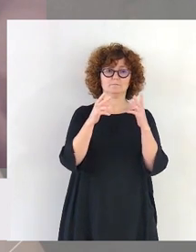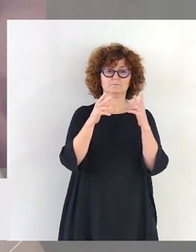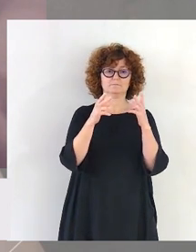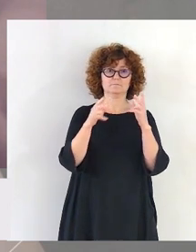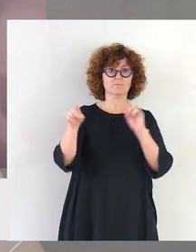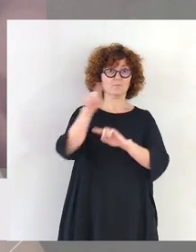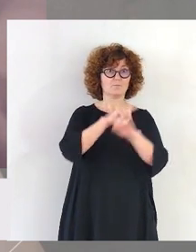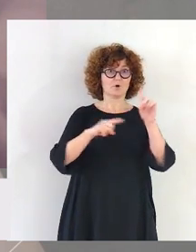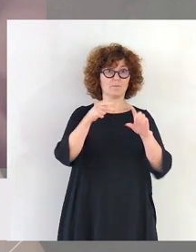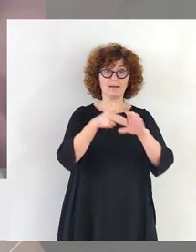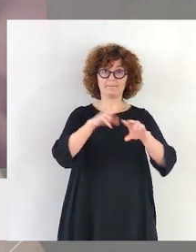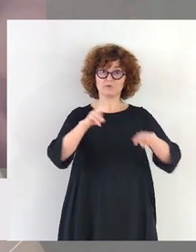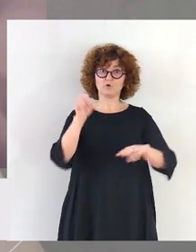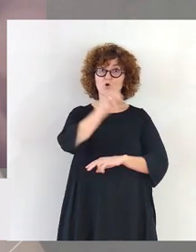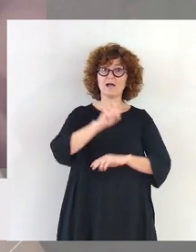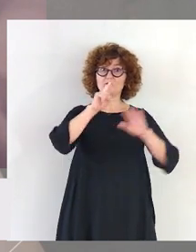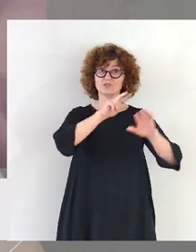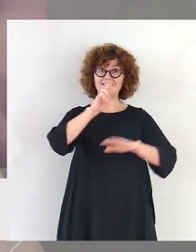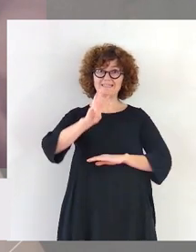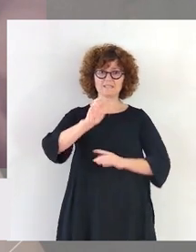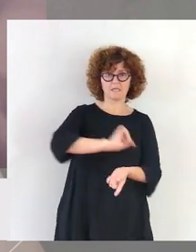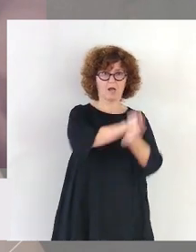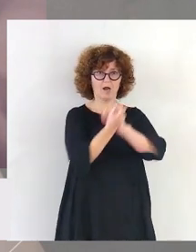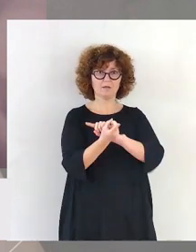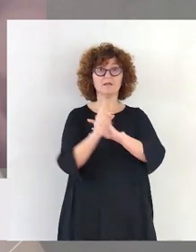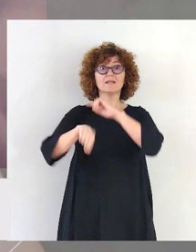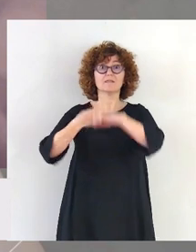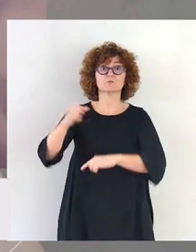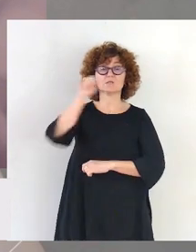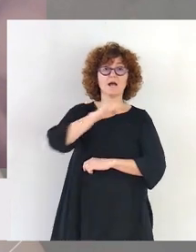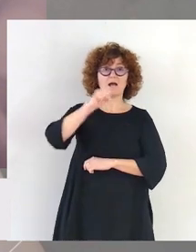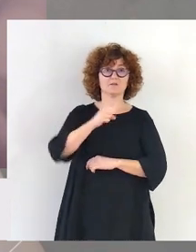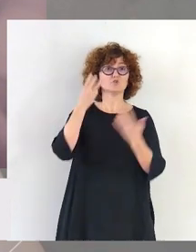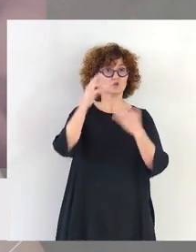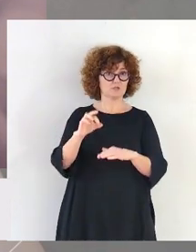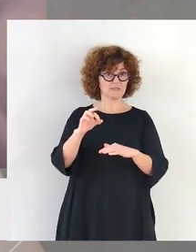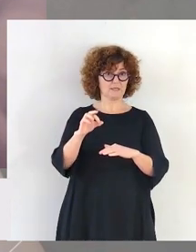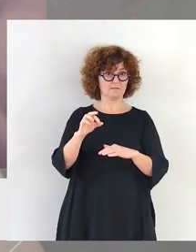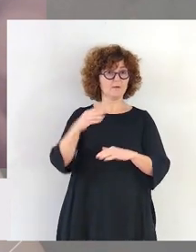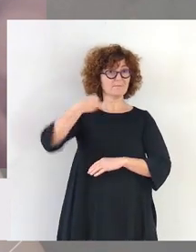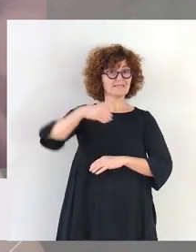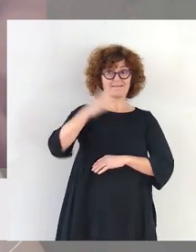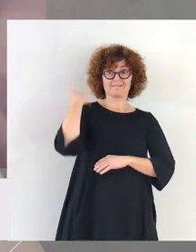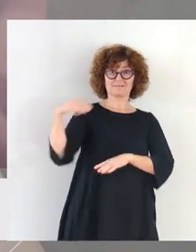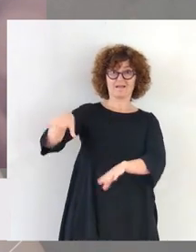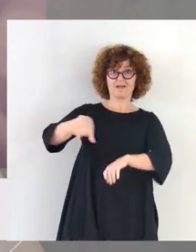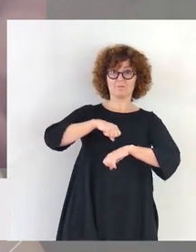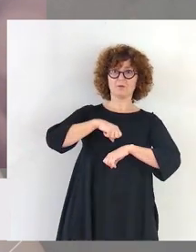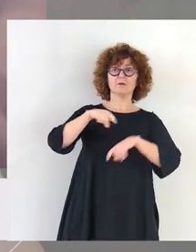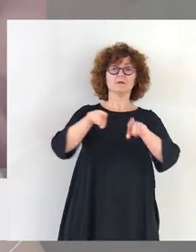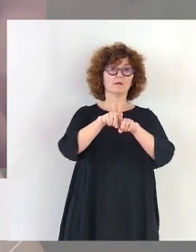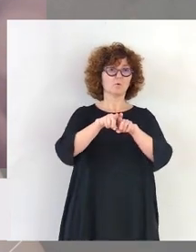crisis del petróleo del año 73 y que en los años 80 de la mano de tcher ran tornó en un contrato social de carácter